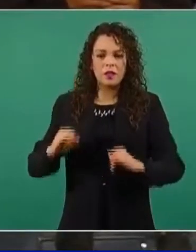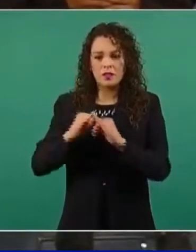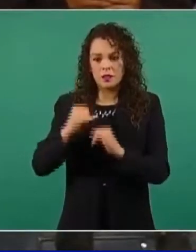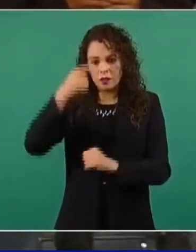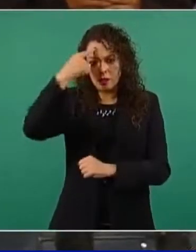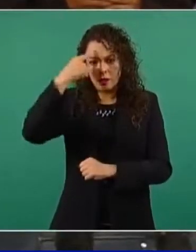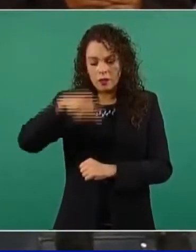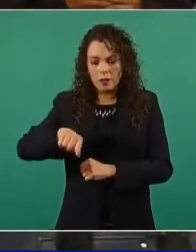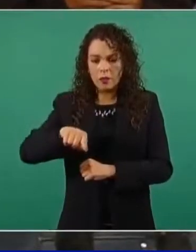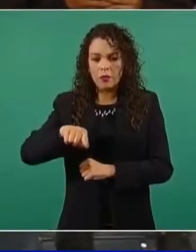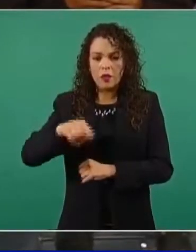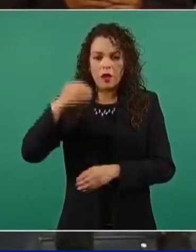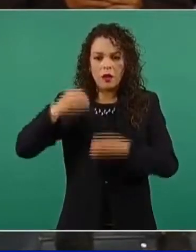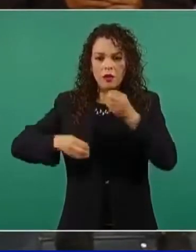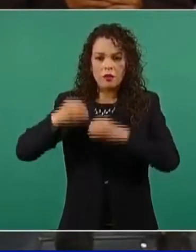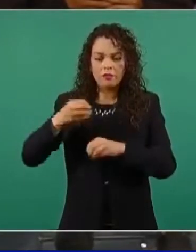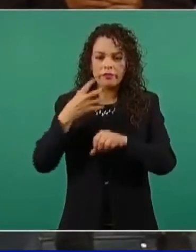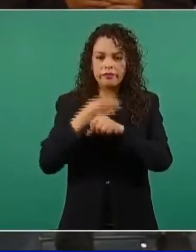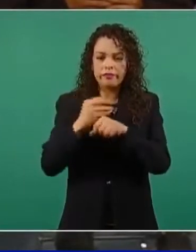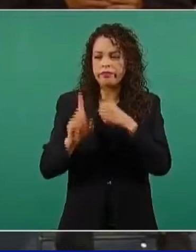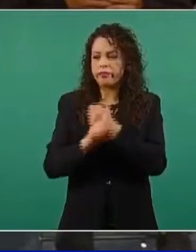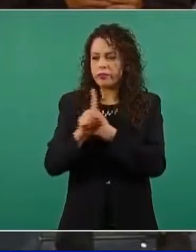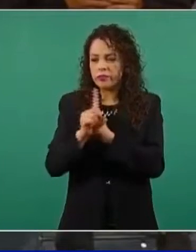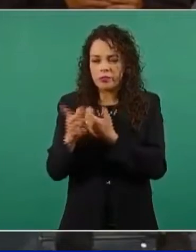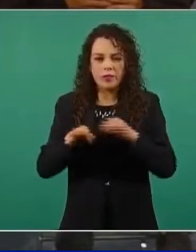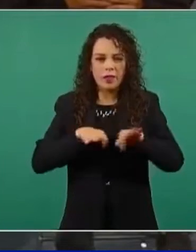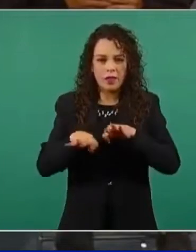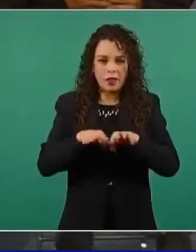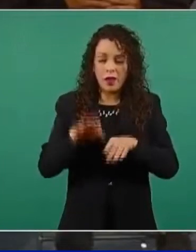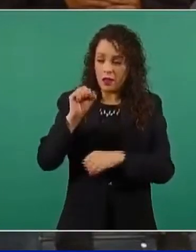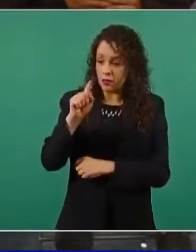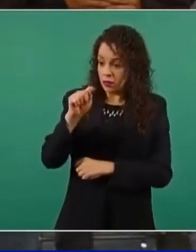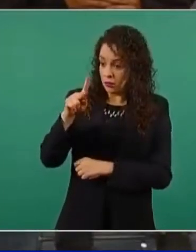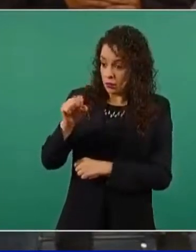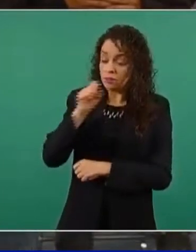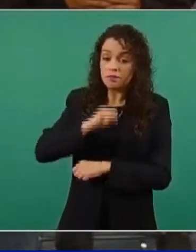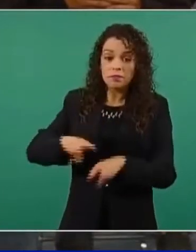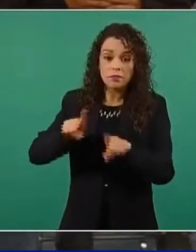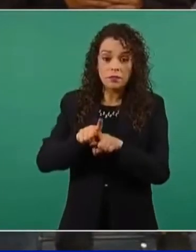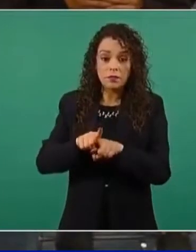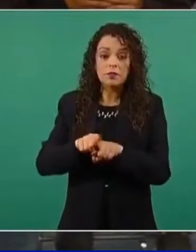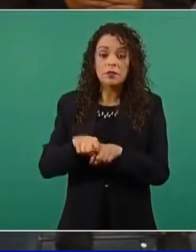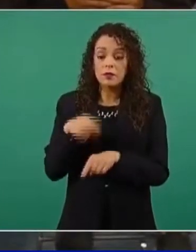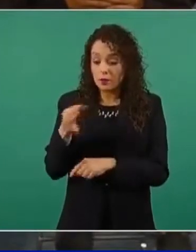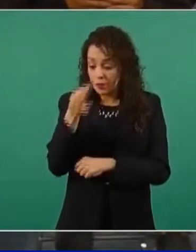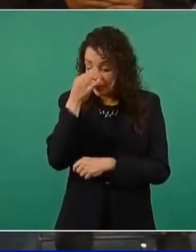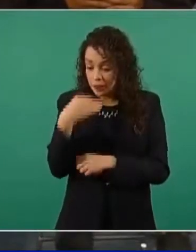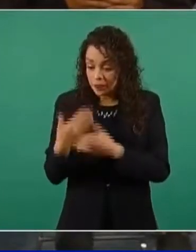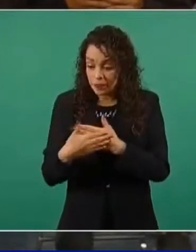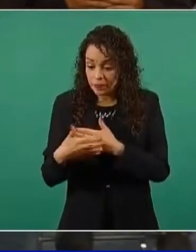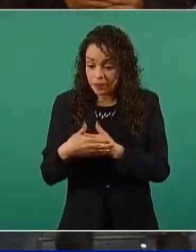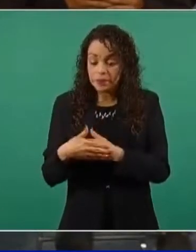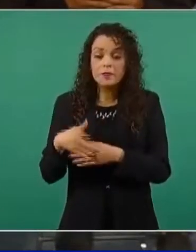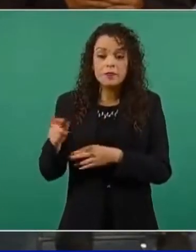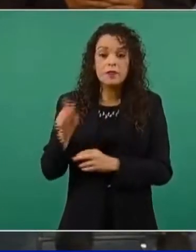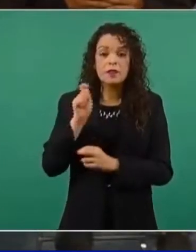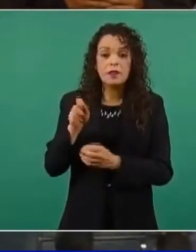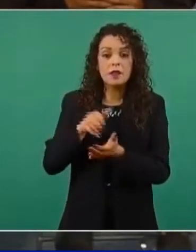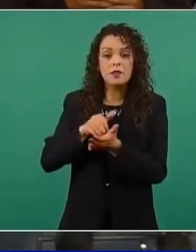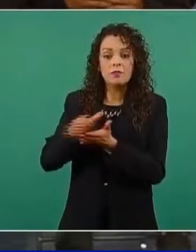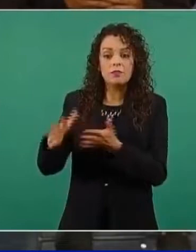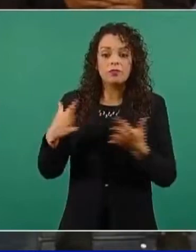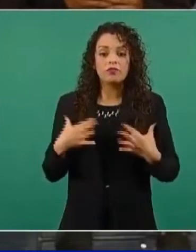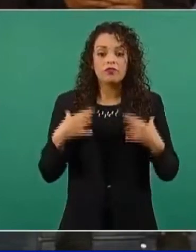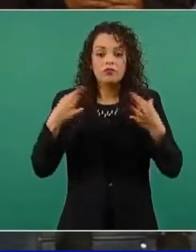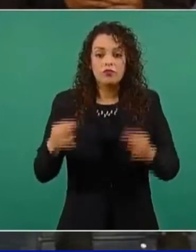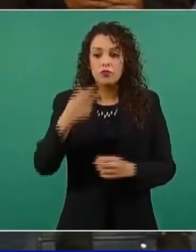el Registro Público y la Secretaría del Trabajo, están a nada de sacar a uno de los fundadores de la hotelería